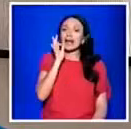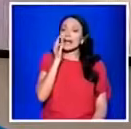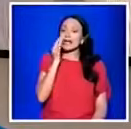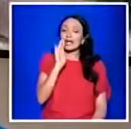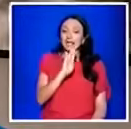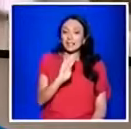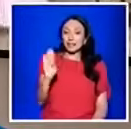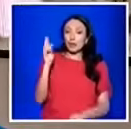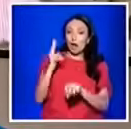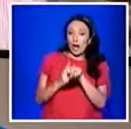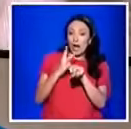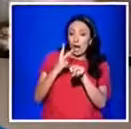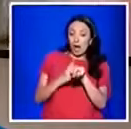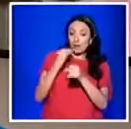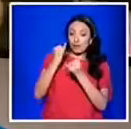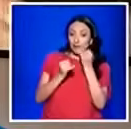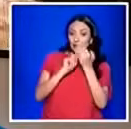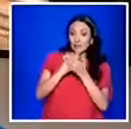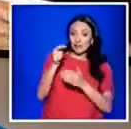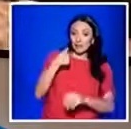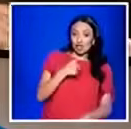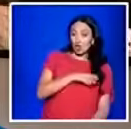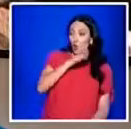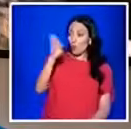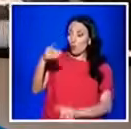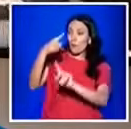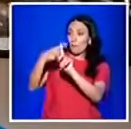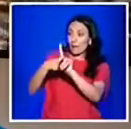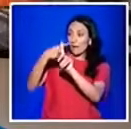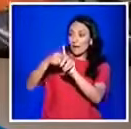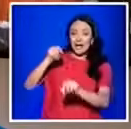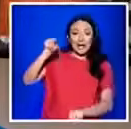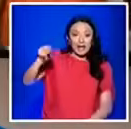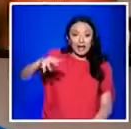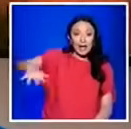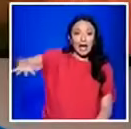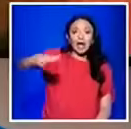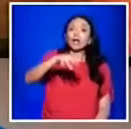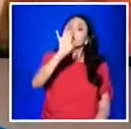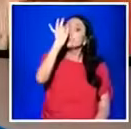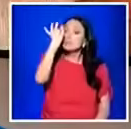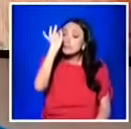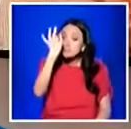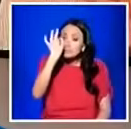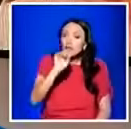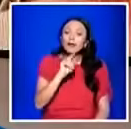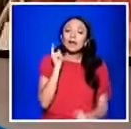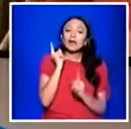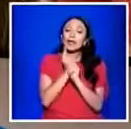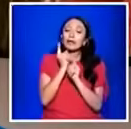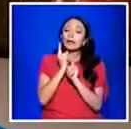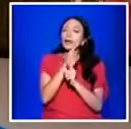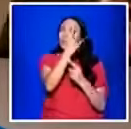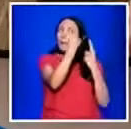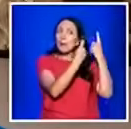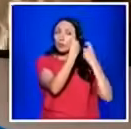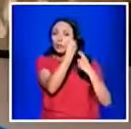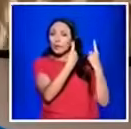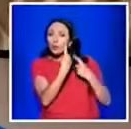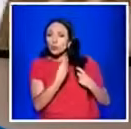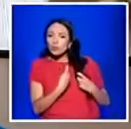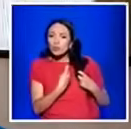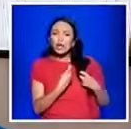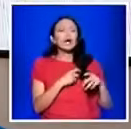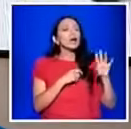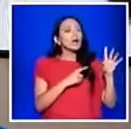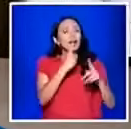A veces me voy los fines de semana al mercado Iñaquito porque se encuentra de todo, y sobre todo lo que nos están preguntando los vecinos,